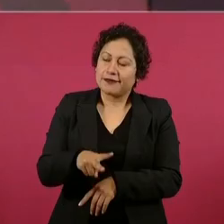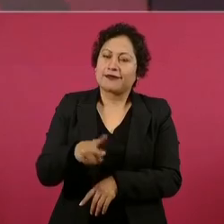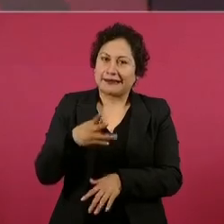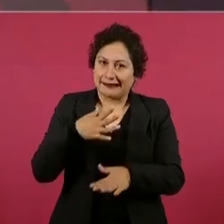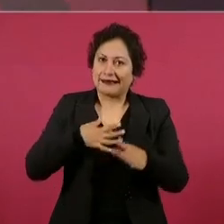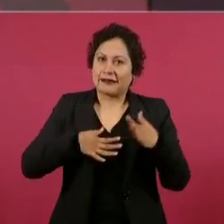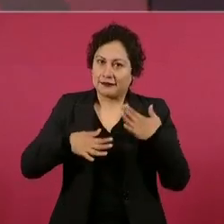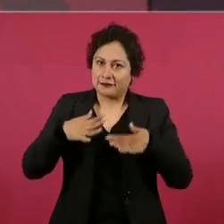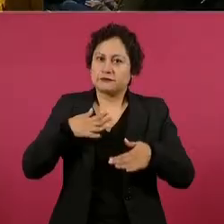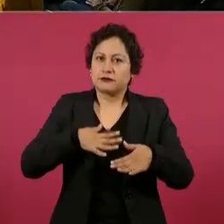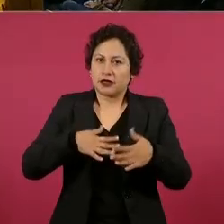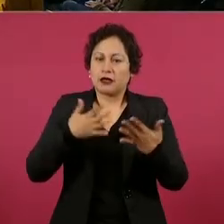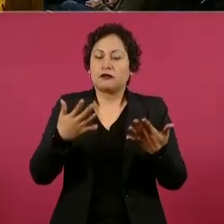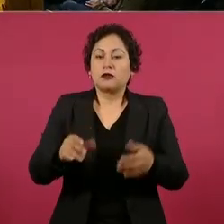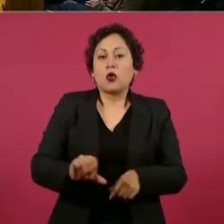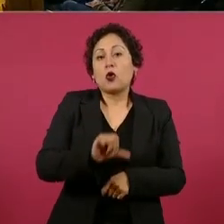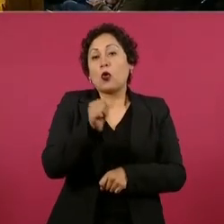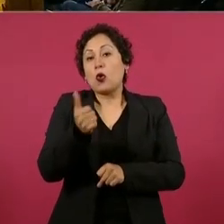siguiente